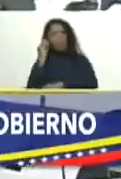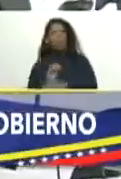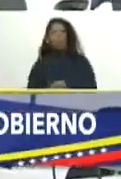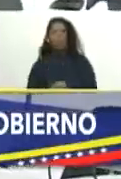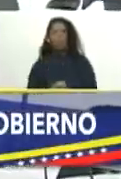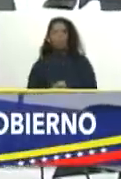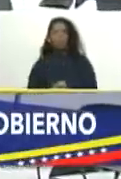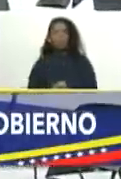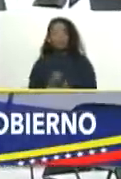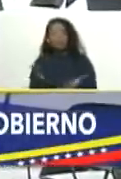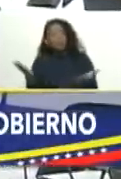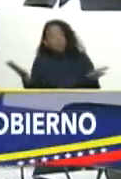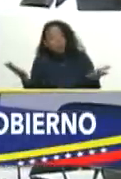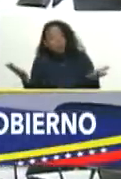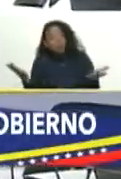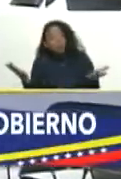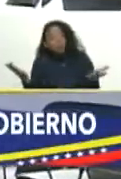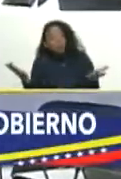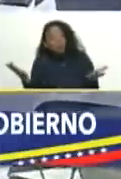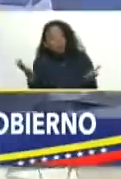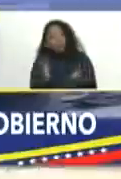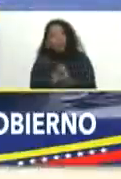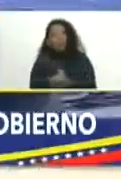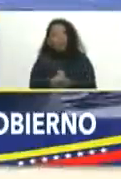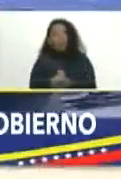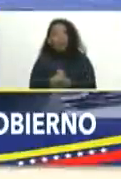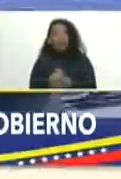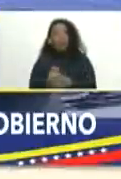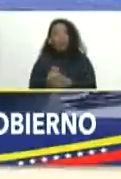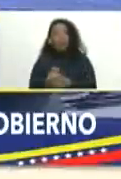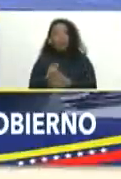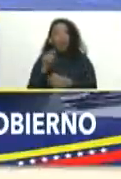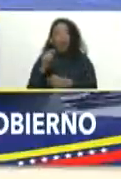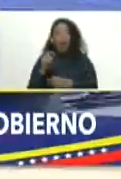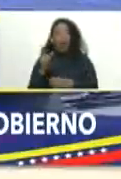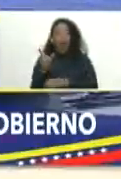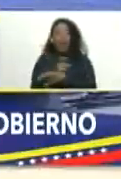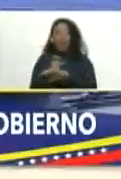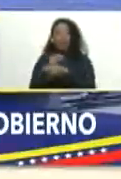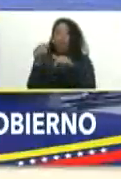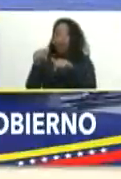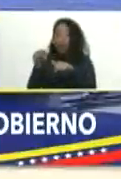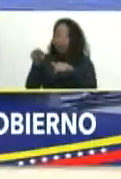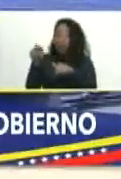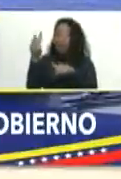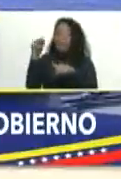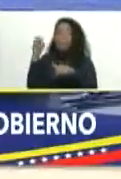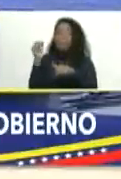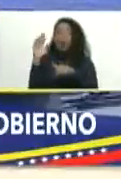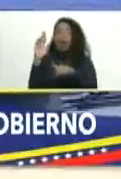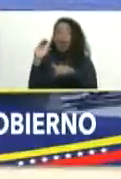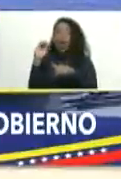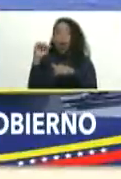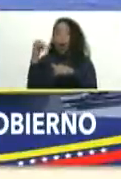¿Ah? Marco Torres, presente. Presente. ¿Tiene micrófono?